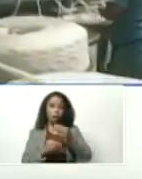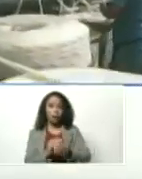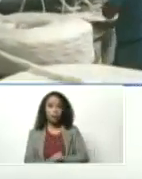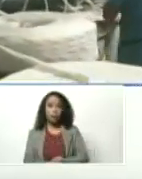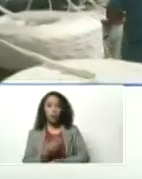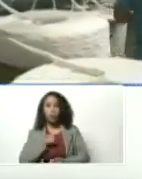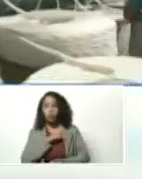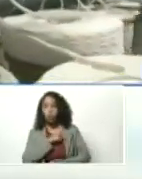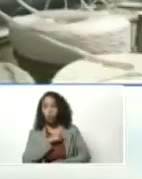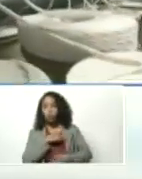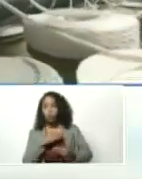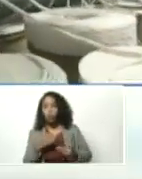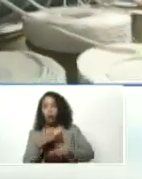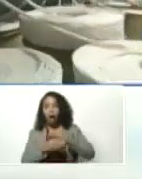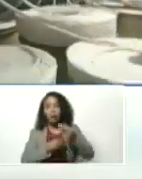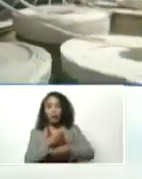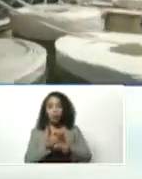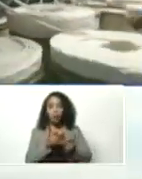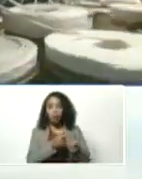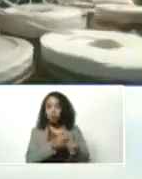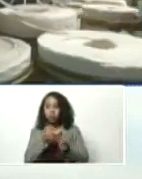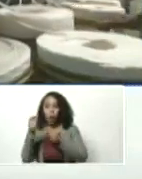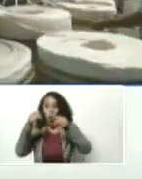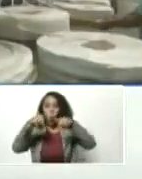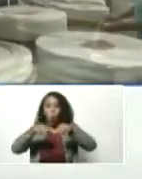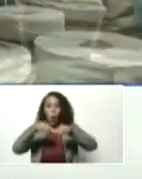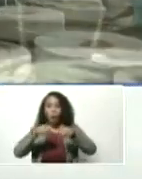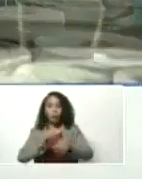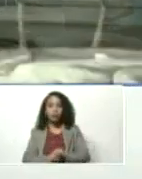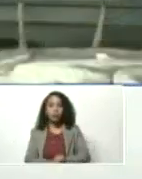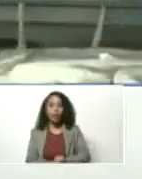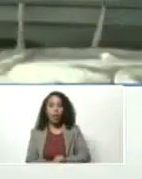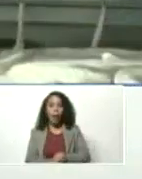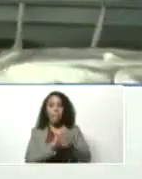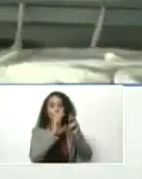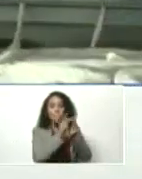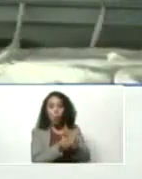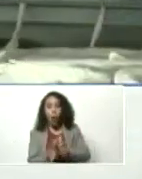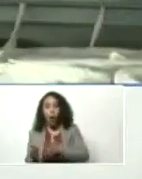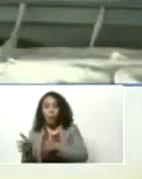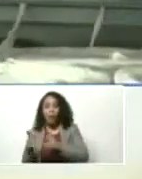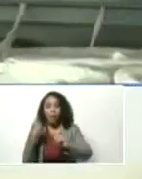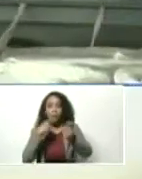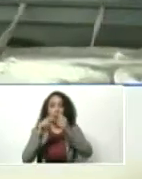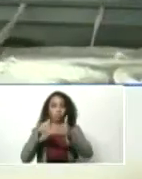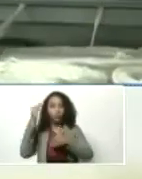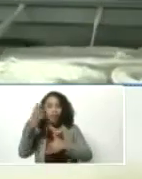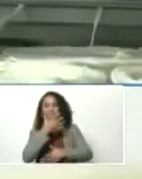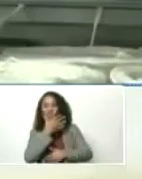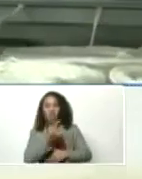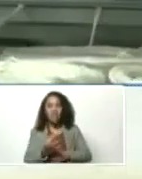Nosotros estamos lanzando hoy el programa Exporta Fácil.